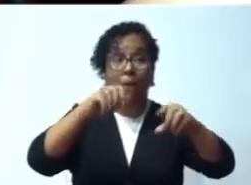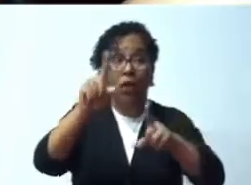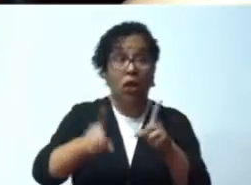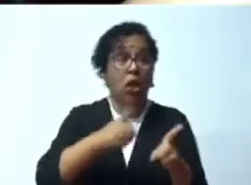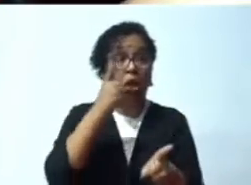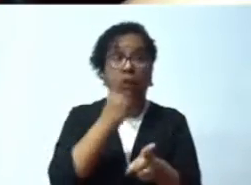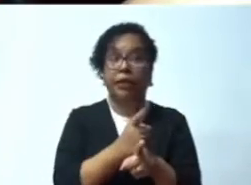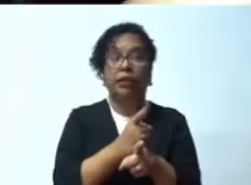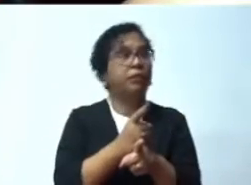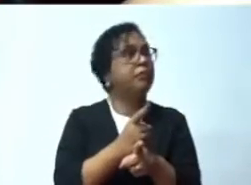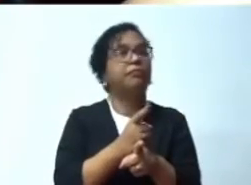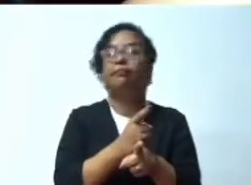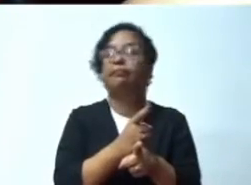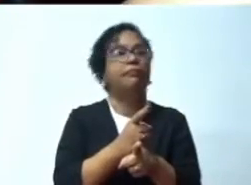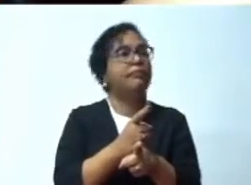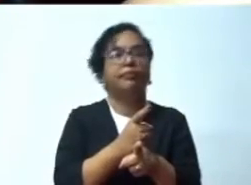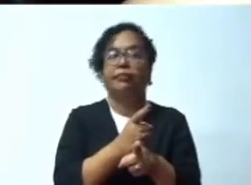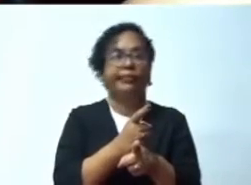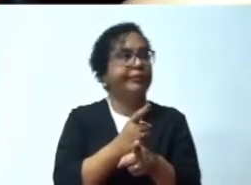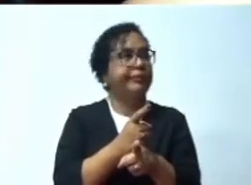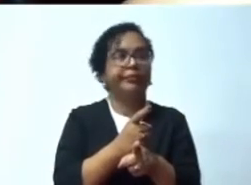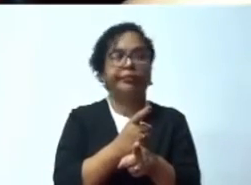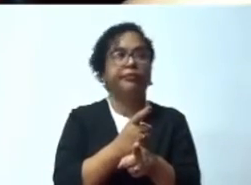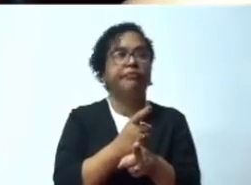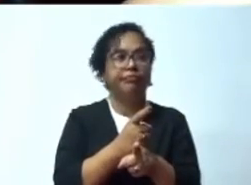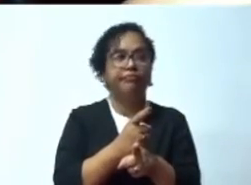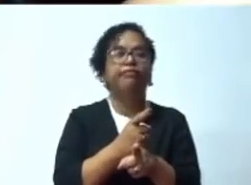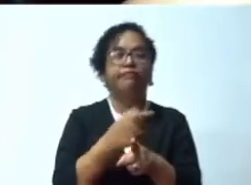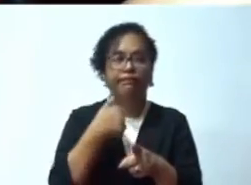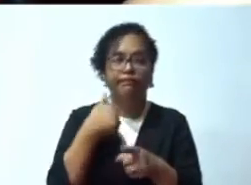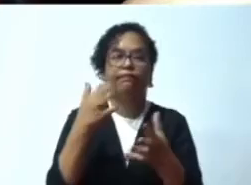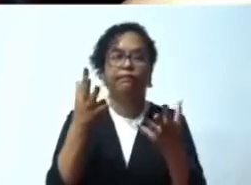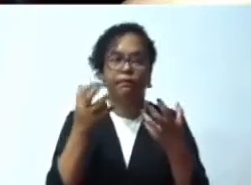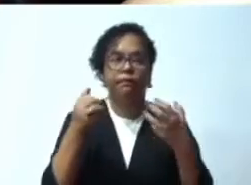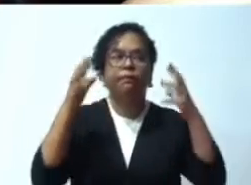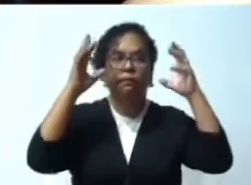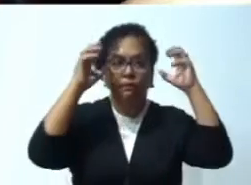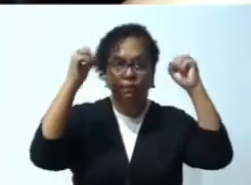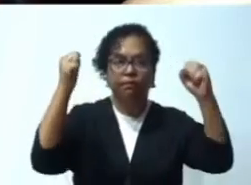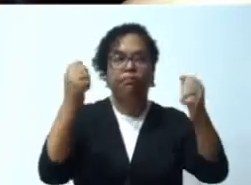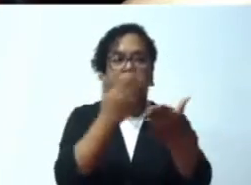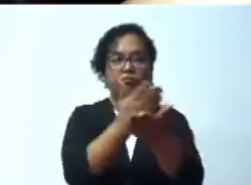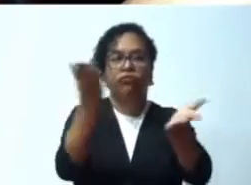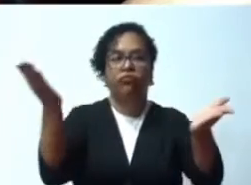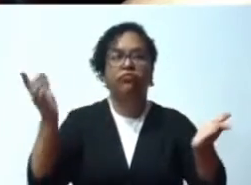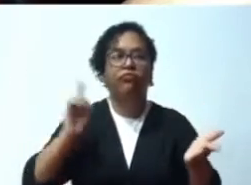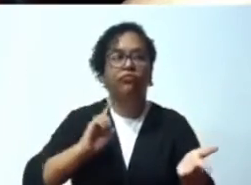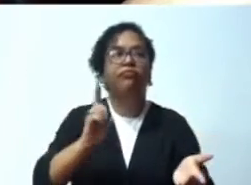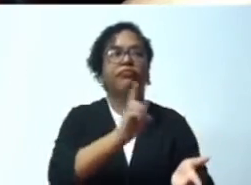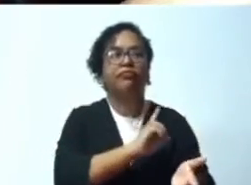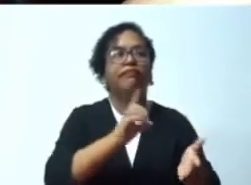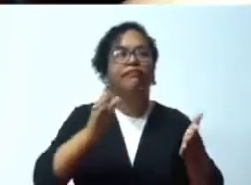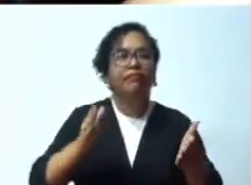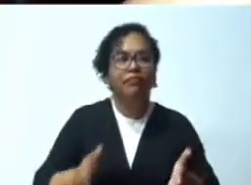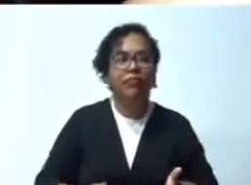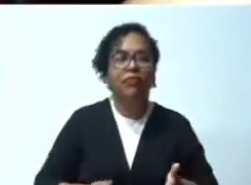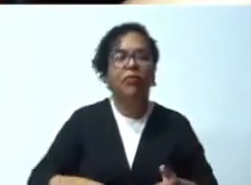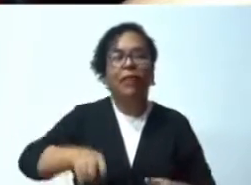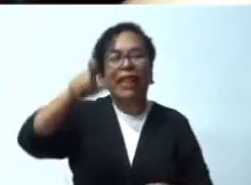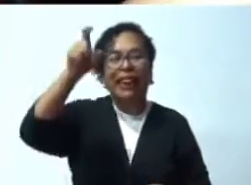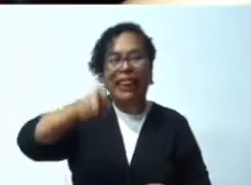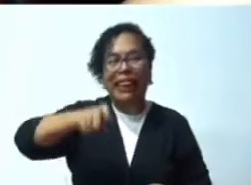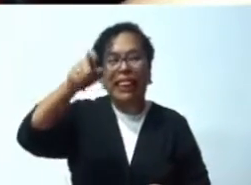ahora recientemente. Así yo quiero, presidente, y ustedes, compañeros diputados, que hay que hacer un